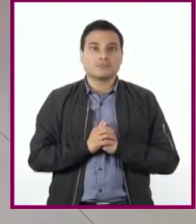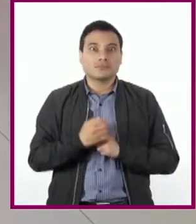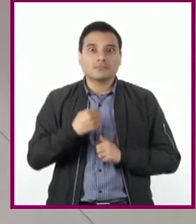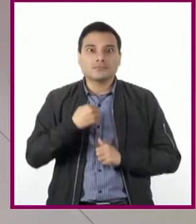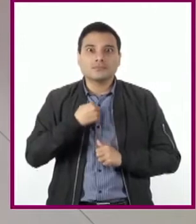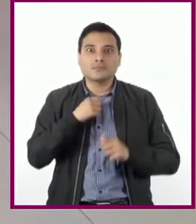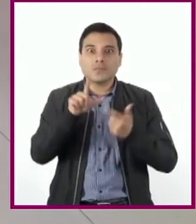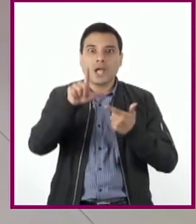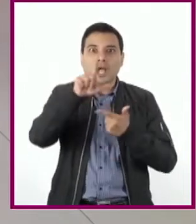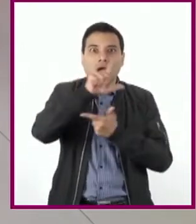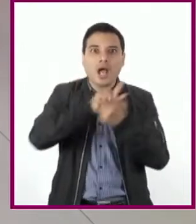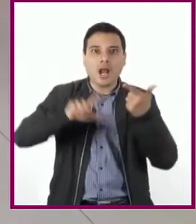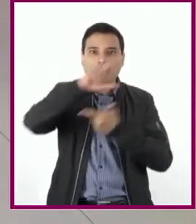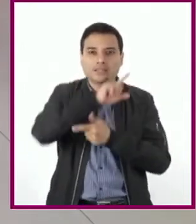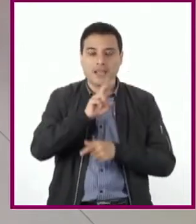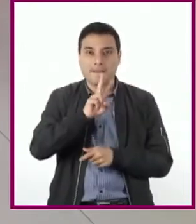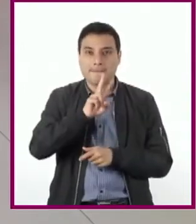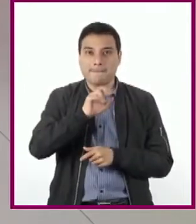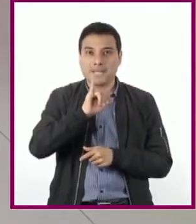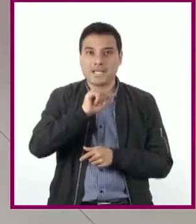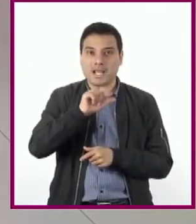Láctea.